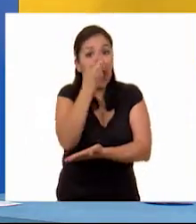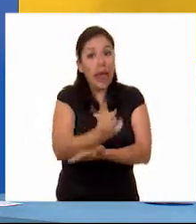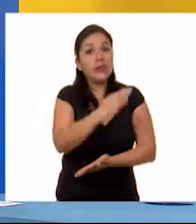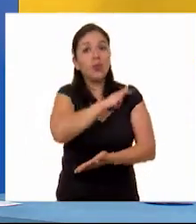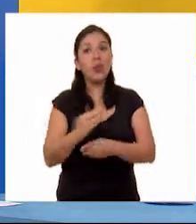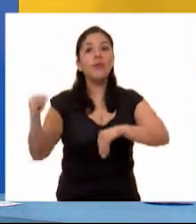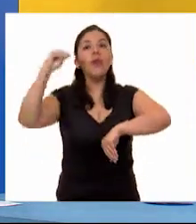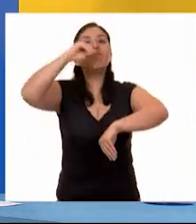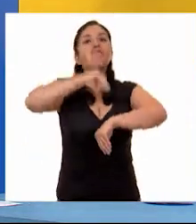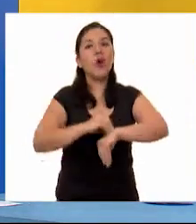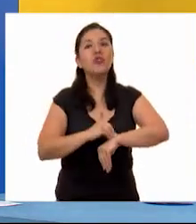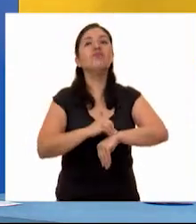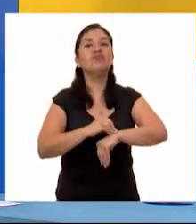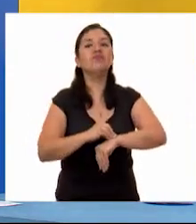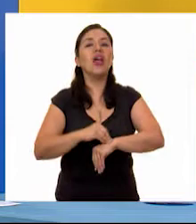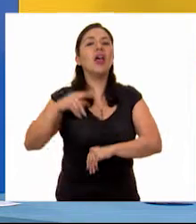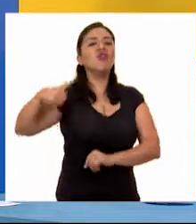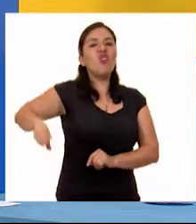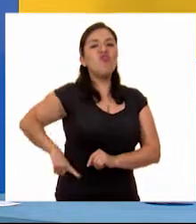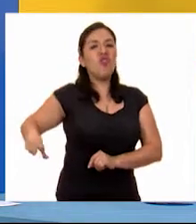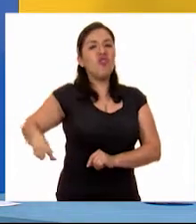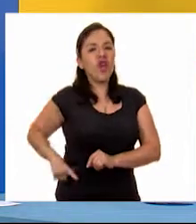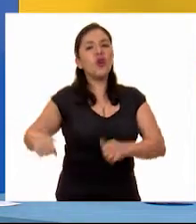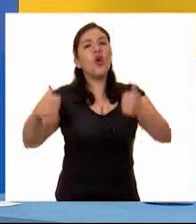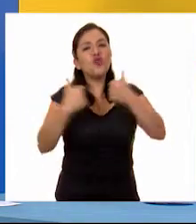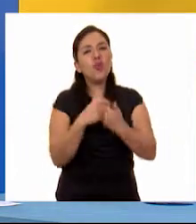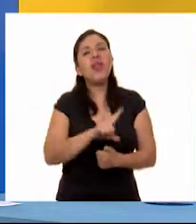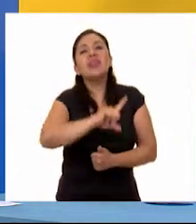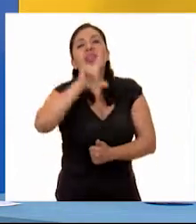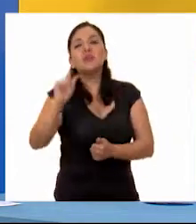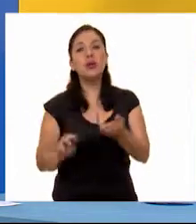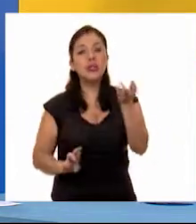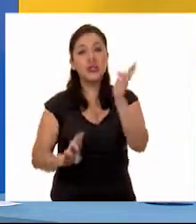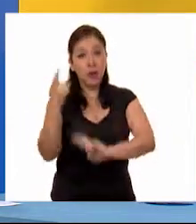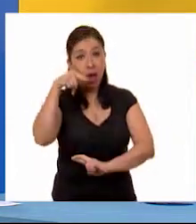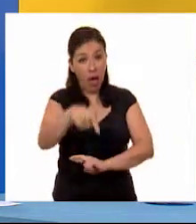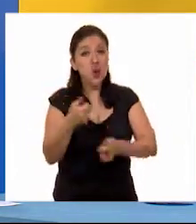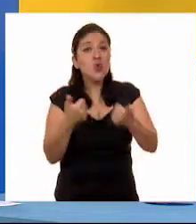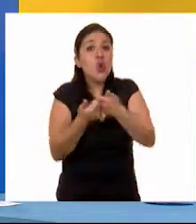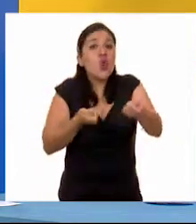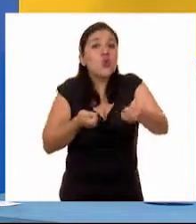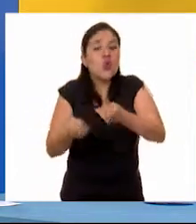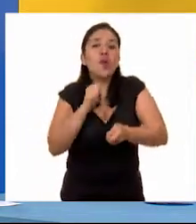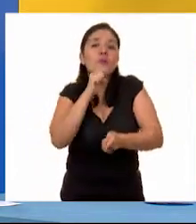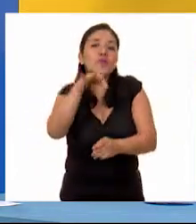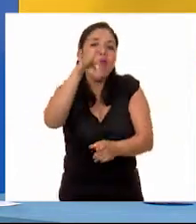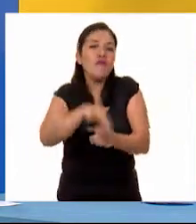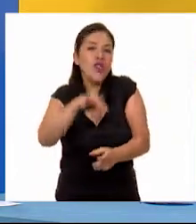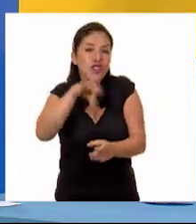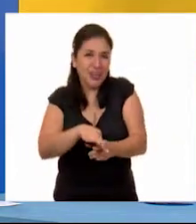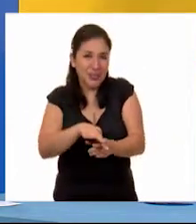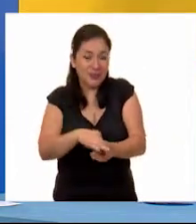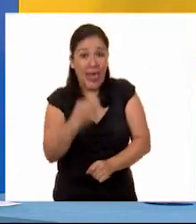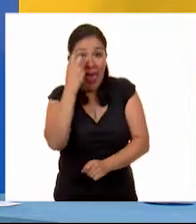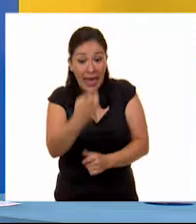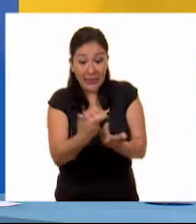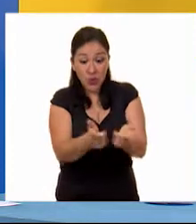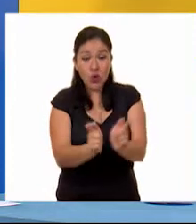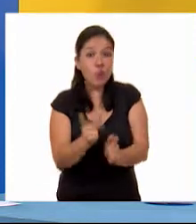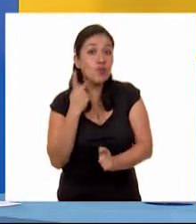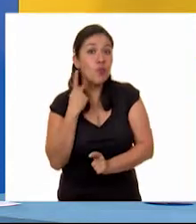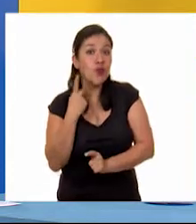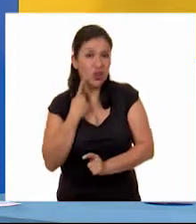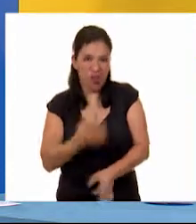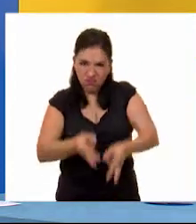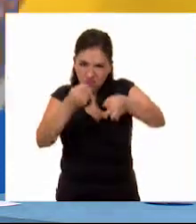permitieron la consolidación del aparato estatal postrevolucionario, que estaba controlado a través de elecciones. Este partido, el